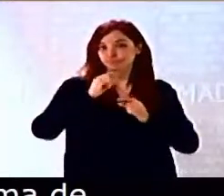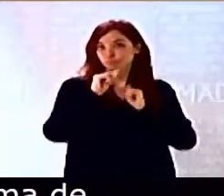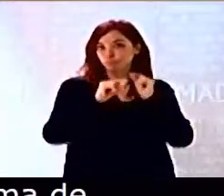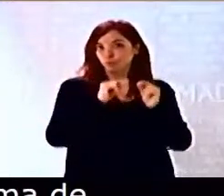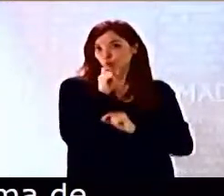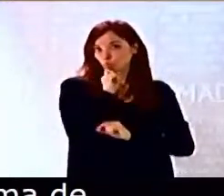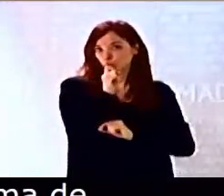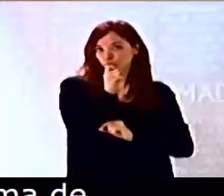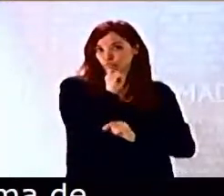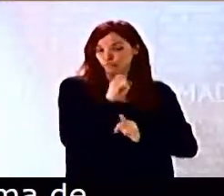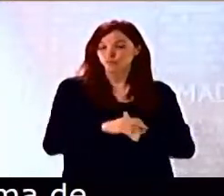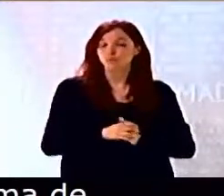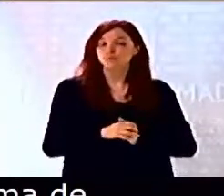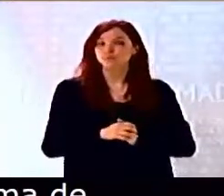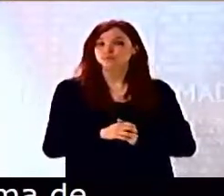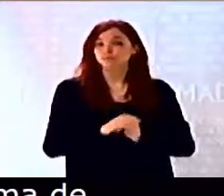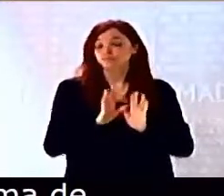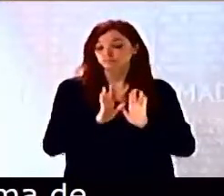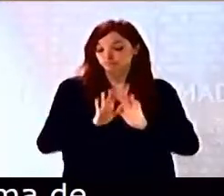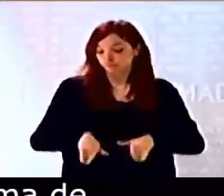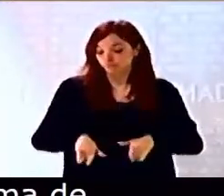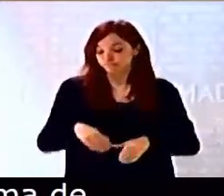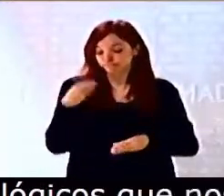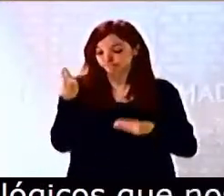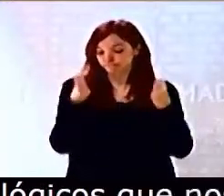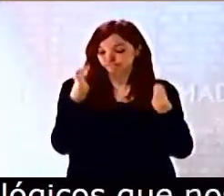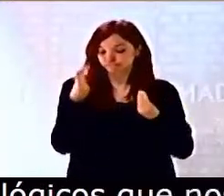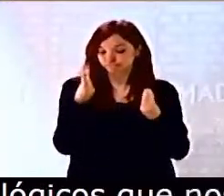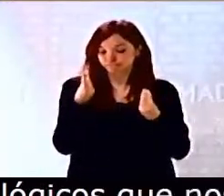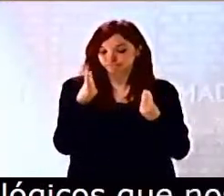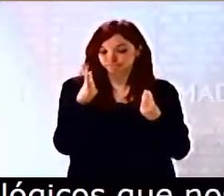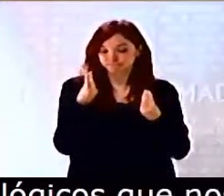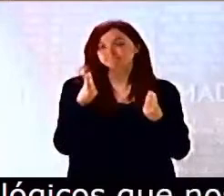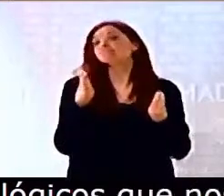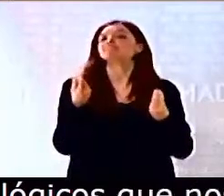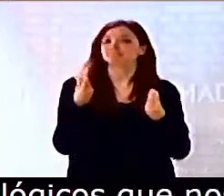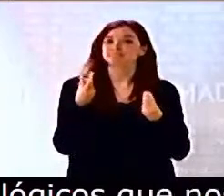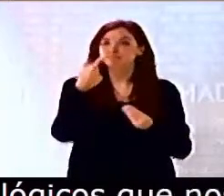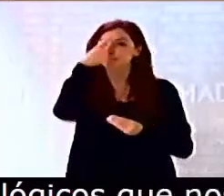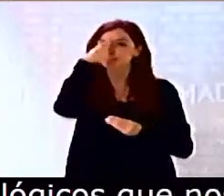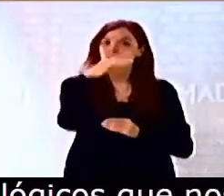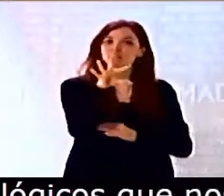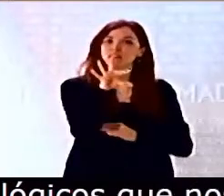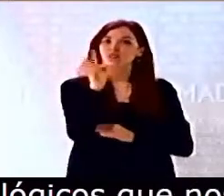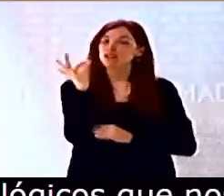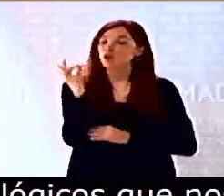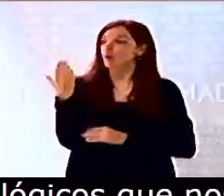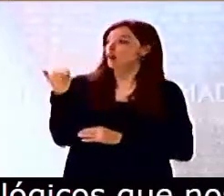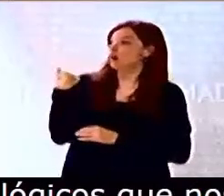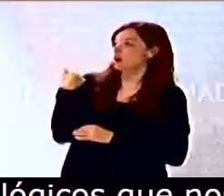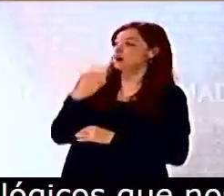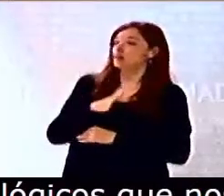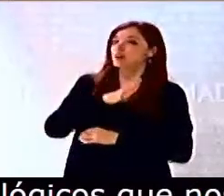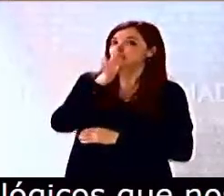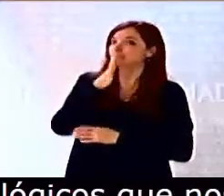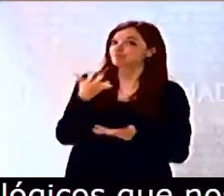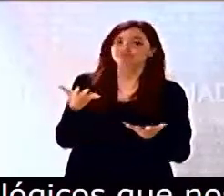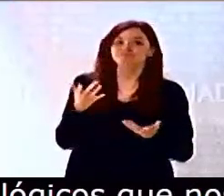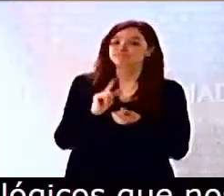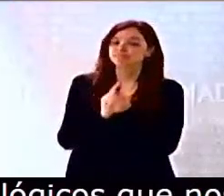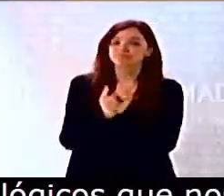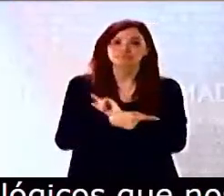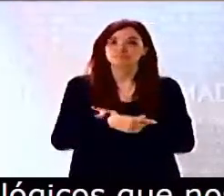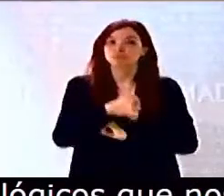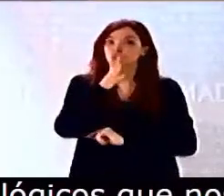epidemiológicos que nos llevan a reconsiderar una decisión que habíamos tomado en beneficio de la salud de